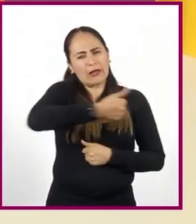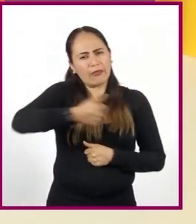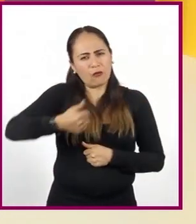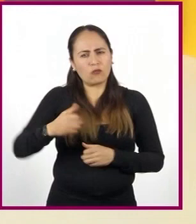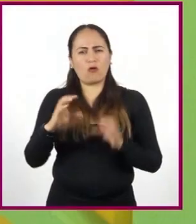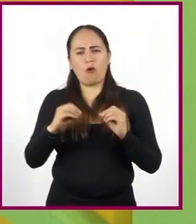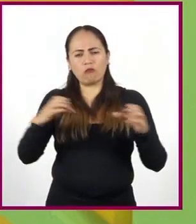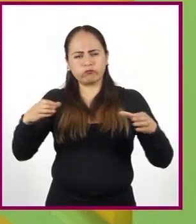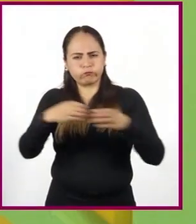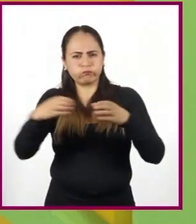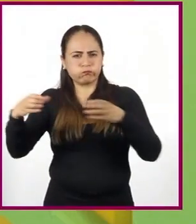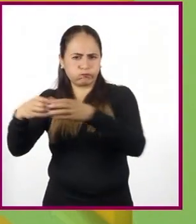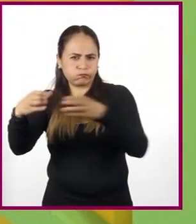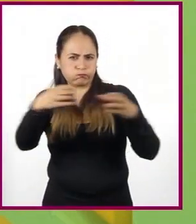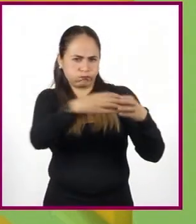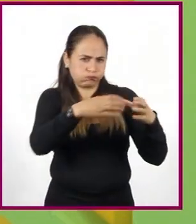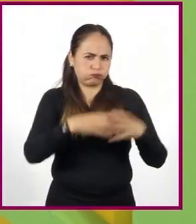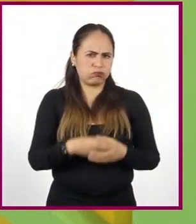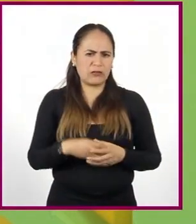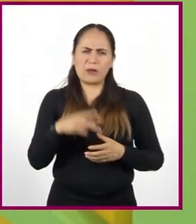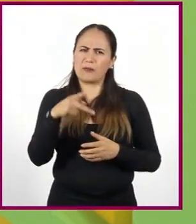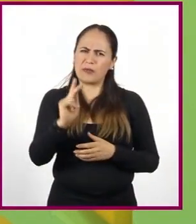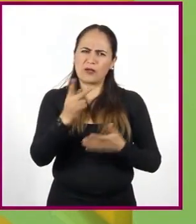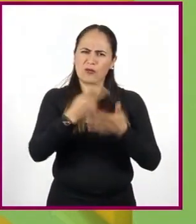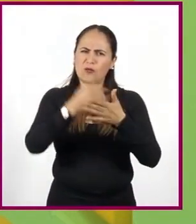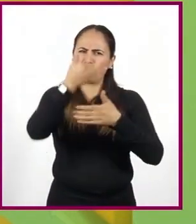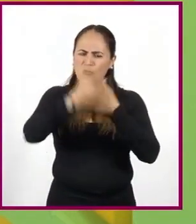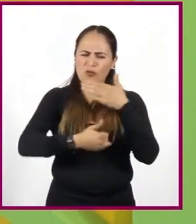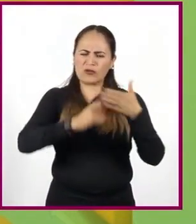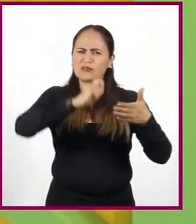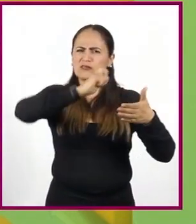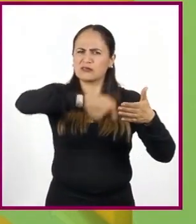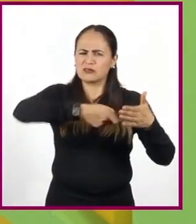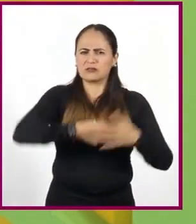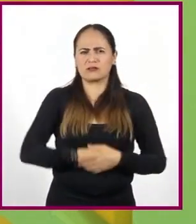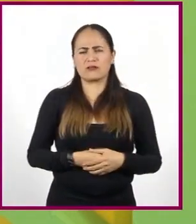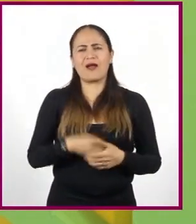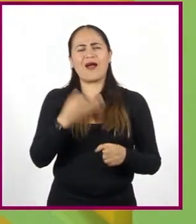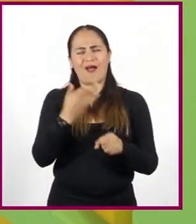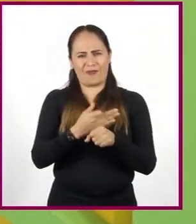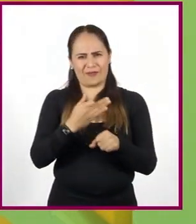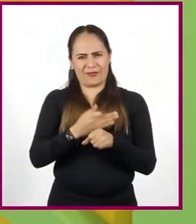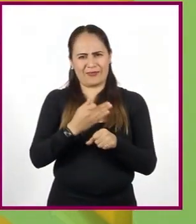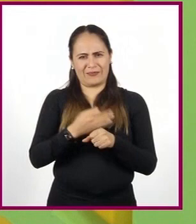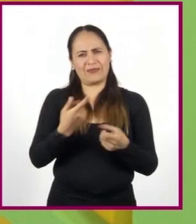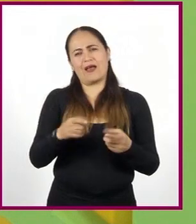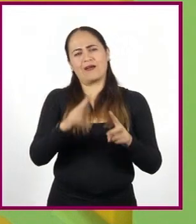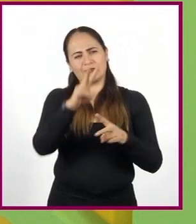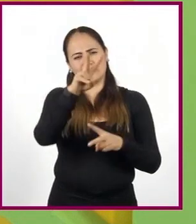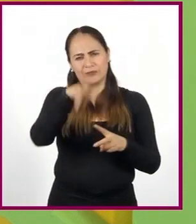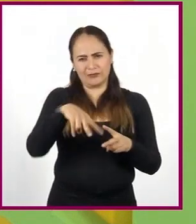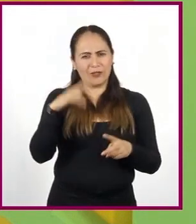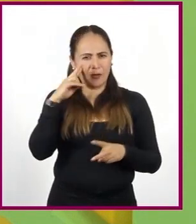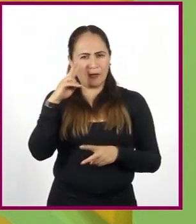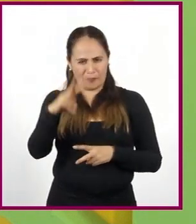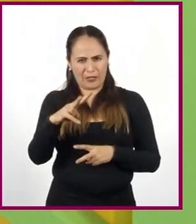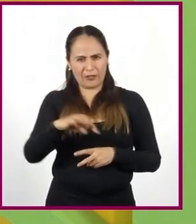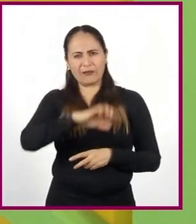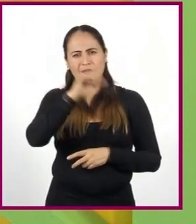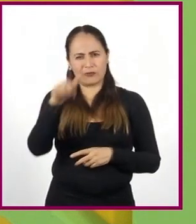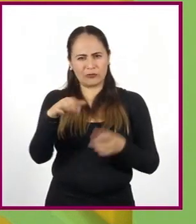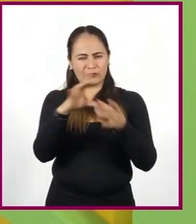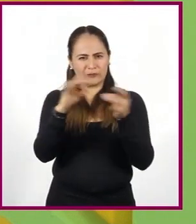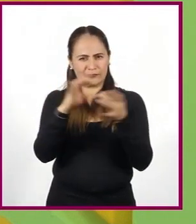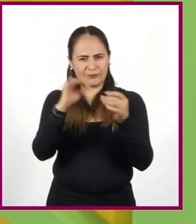comunitaria. Pero, ¿qué es un proyecto? Las y los invito a ver los siguientes esquemas y a escuchar su